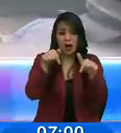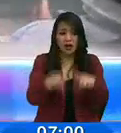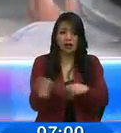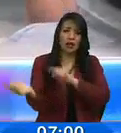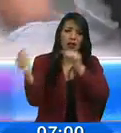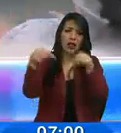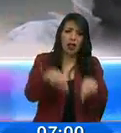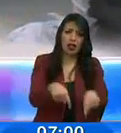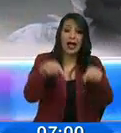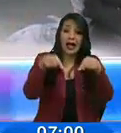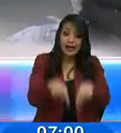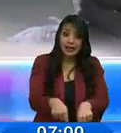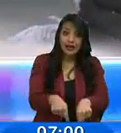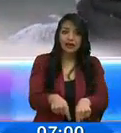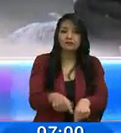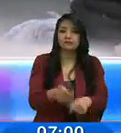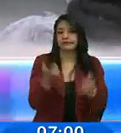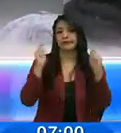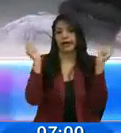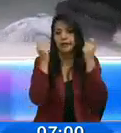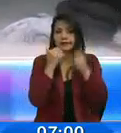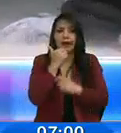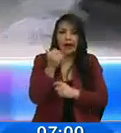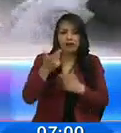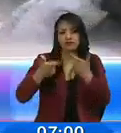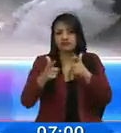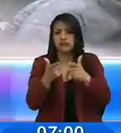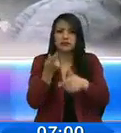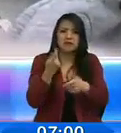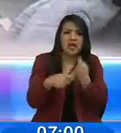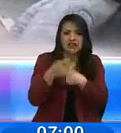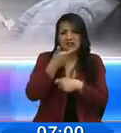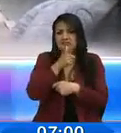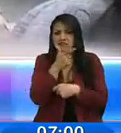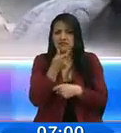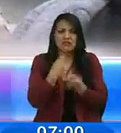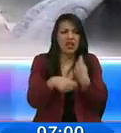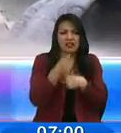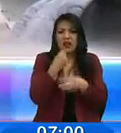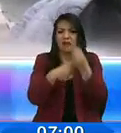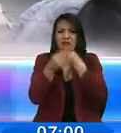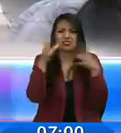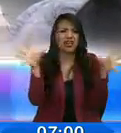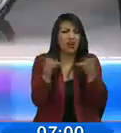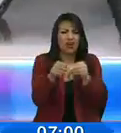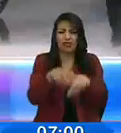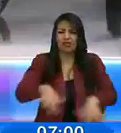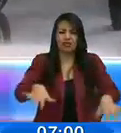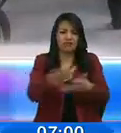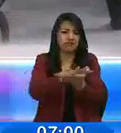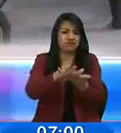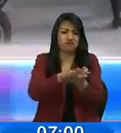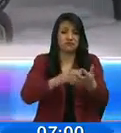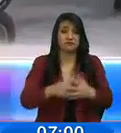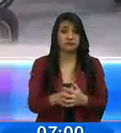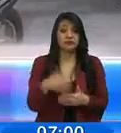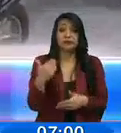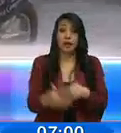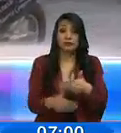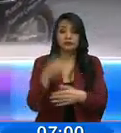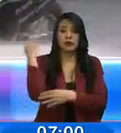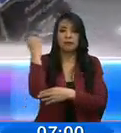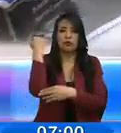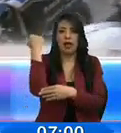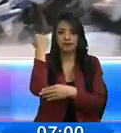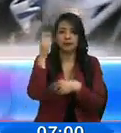vienen porque aquí les dan ocasión. Venden trago, ahí mismo venden comida, ahí mismo todo. Minutos más tarde llegó la ambulancia